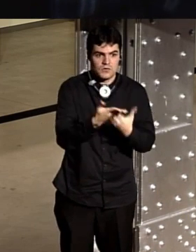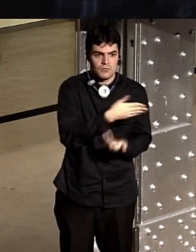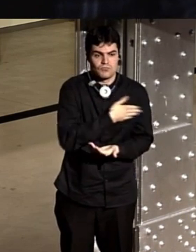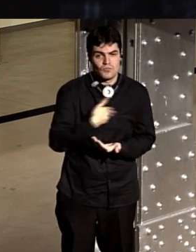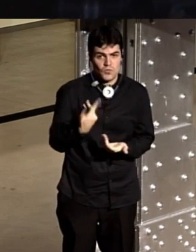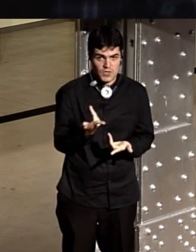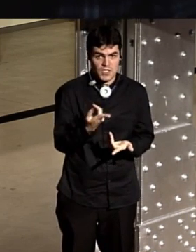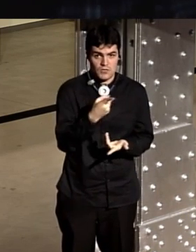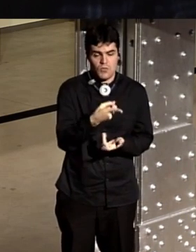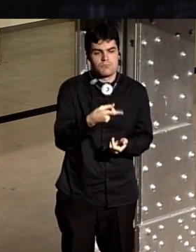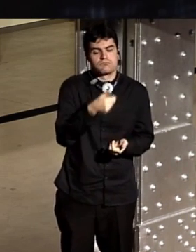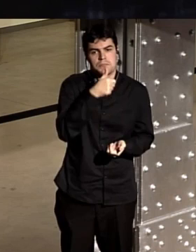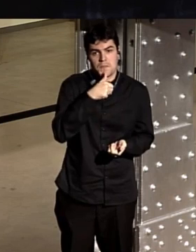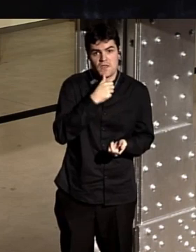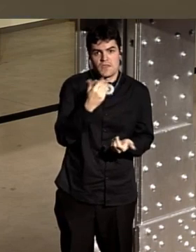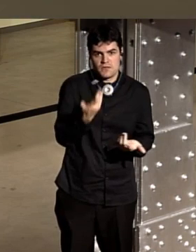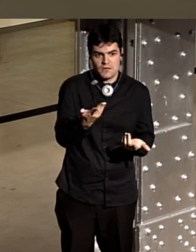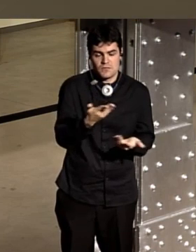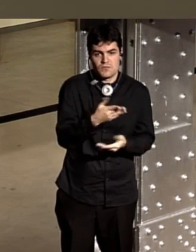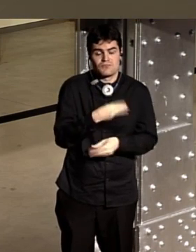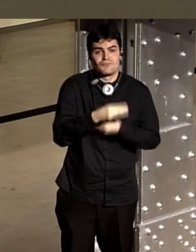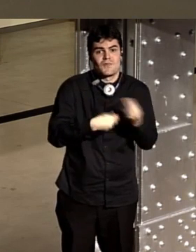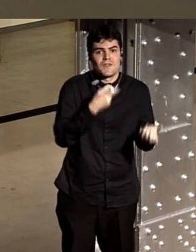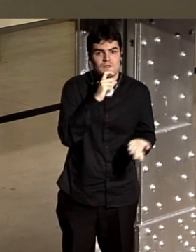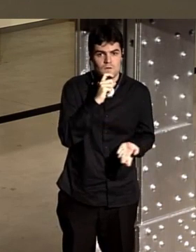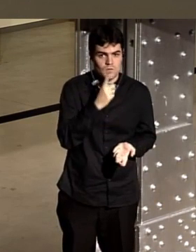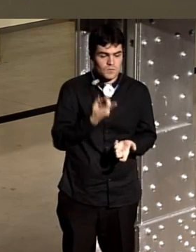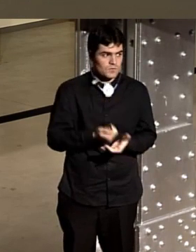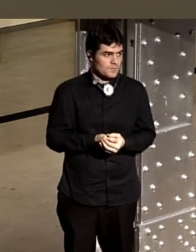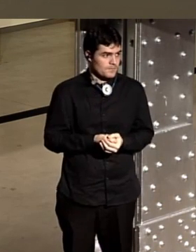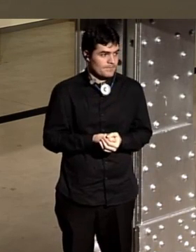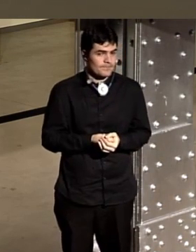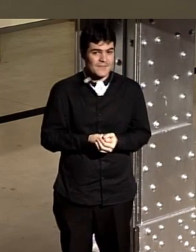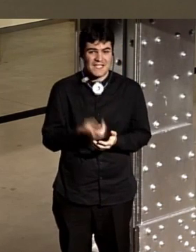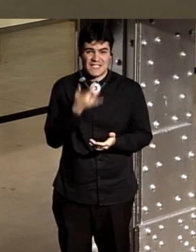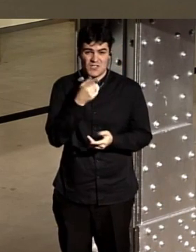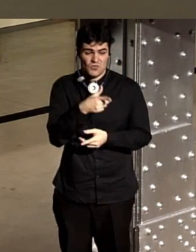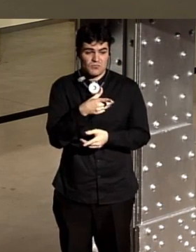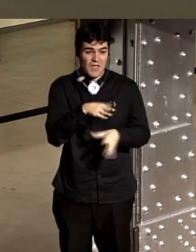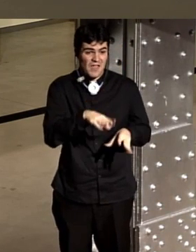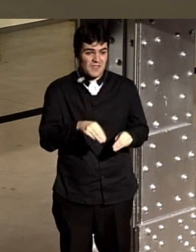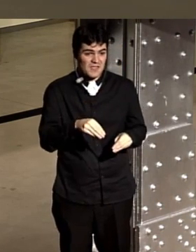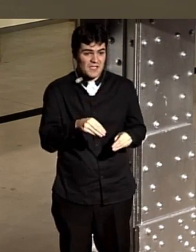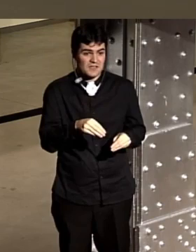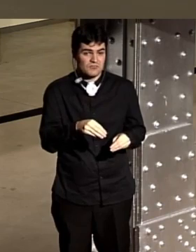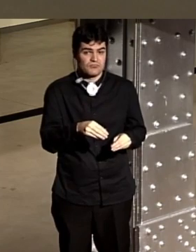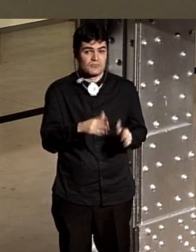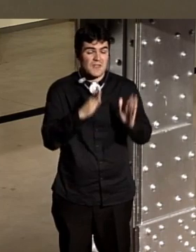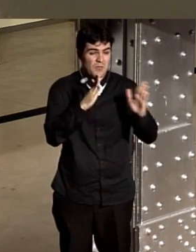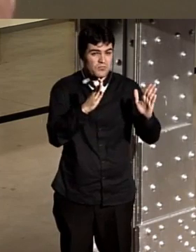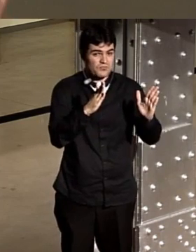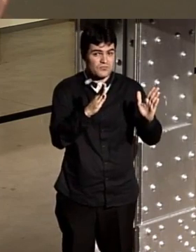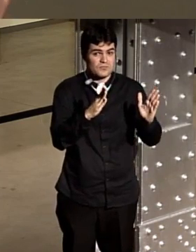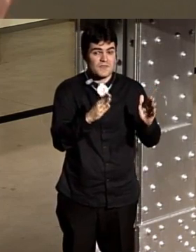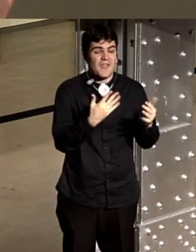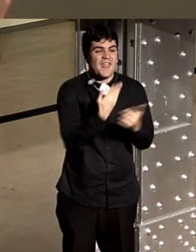Con cierta paciencia? No entendí. ¿Qué digo? Que si ¿aceptas encargos de 5 días? Sí,